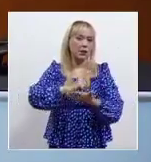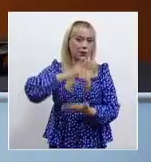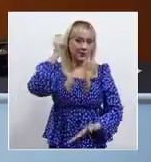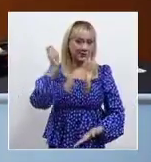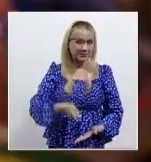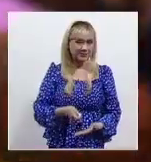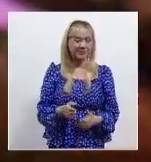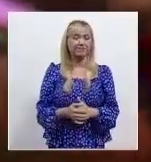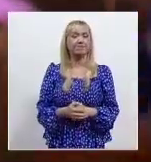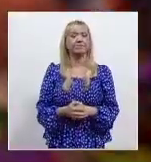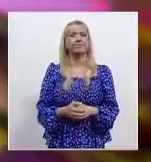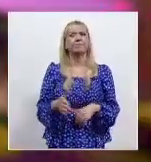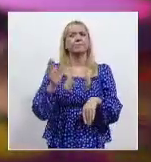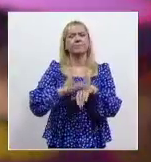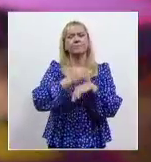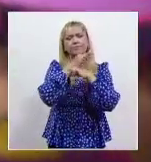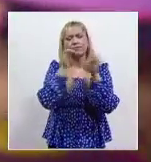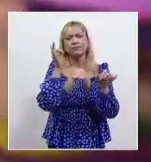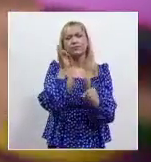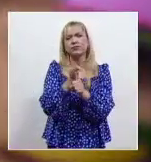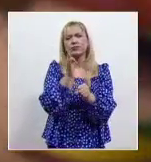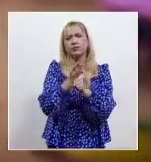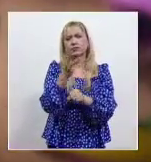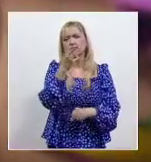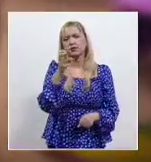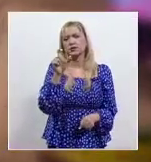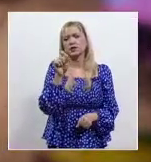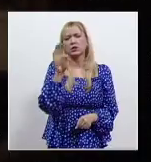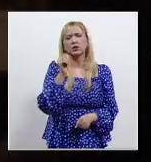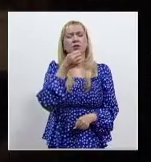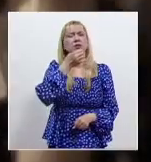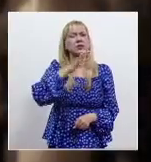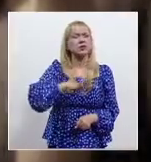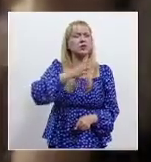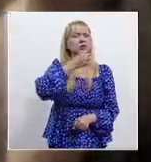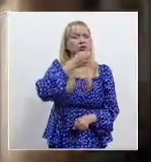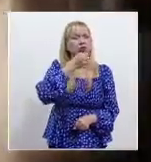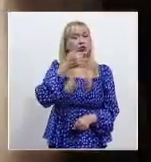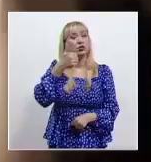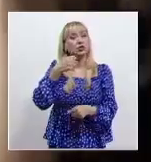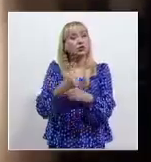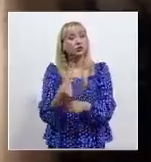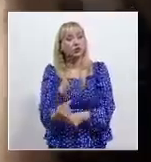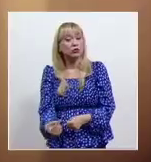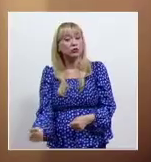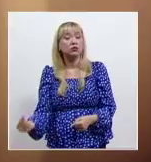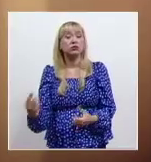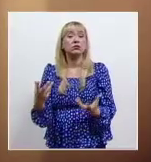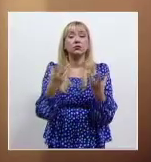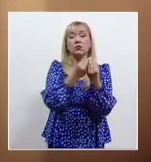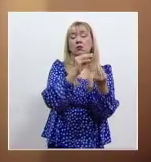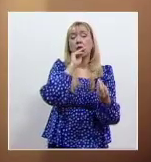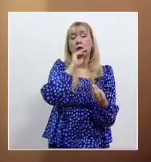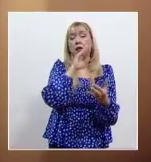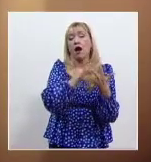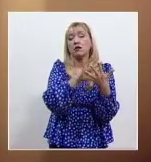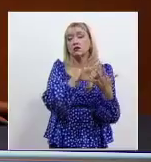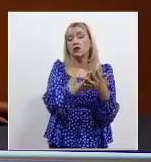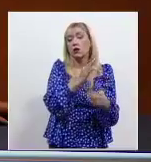Nación. Se dio a conocer que actualmente 329 niñas y niños menores de 6 años viven con sus madres en